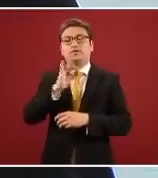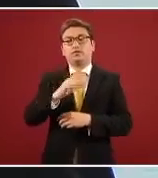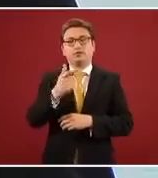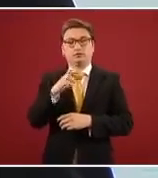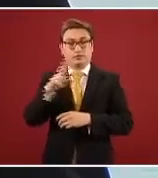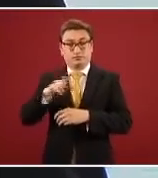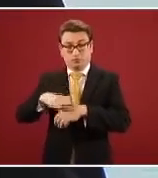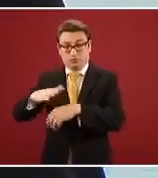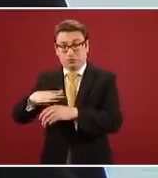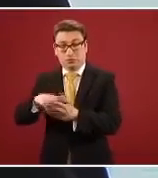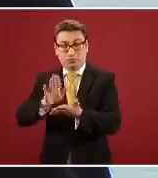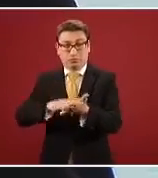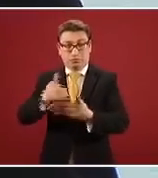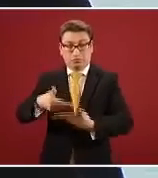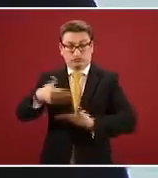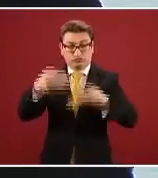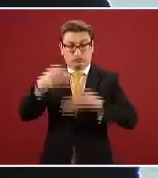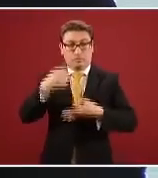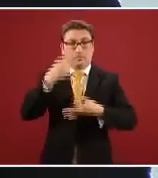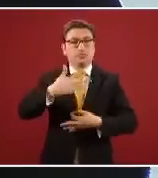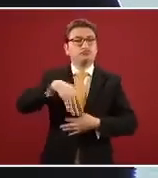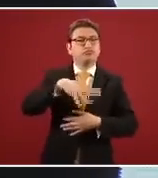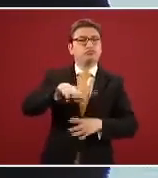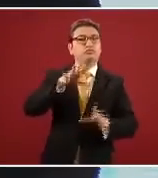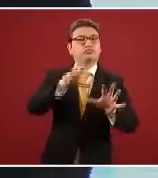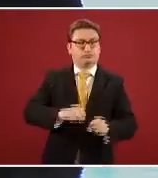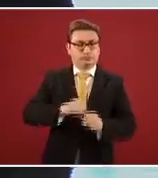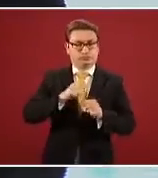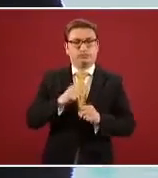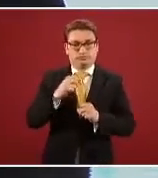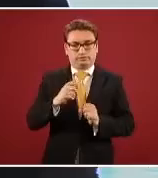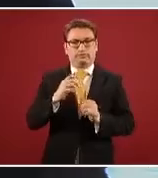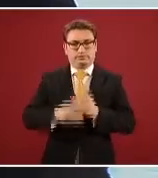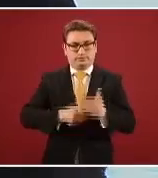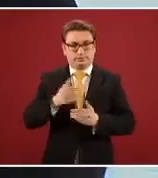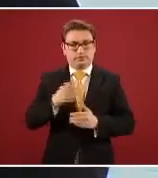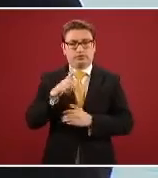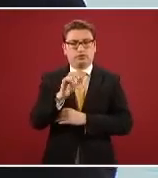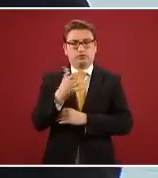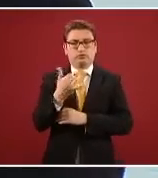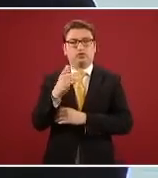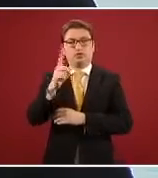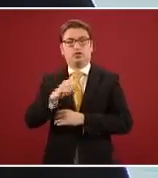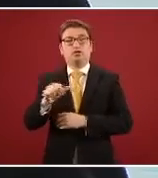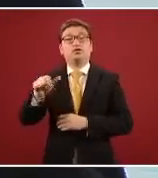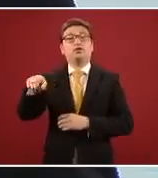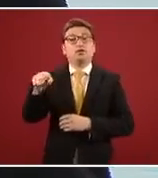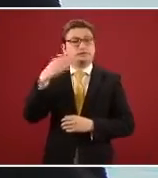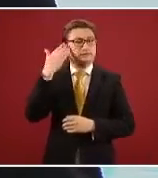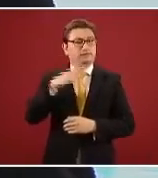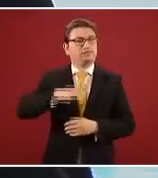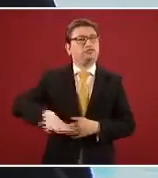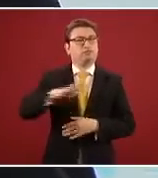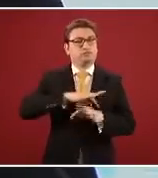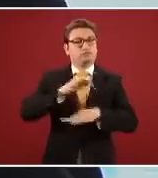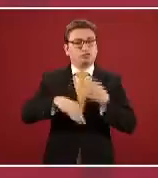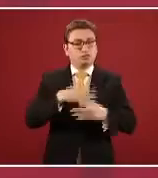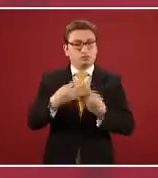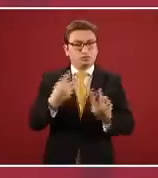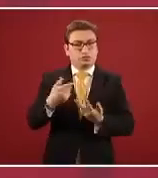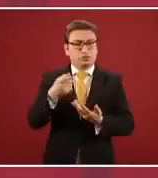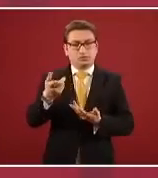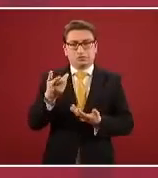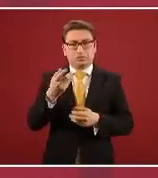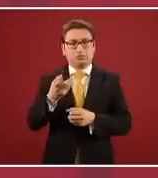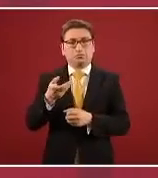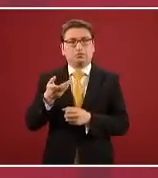República, se ha cumplimentado una de ellas y en este momento el señor Lozoya, como es público, no estoy violando en